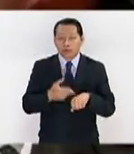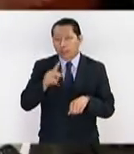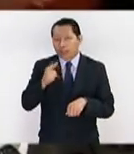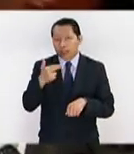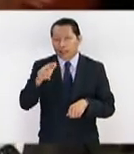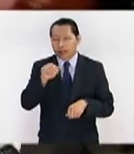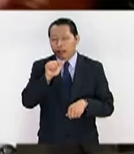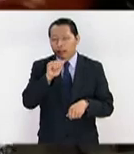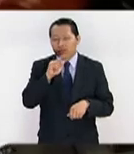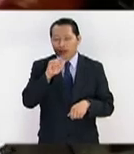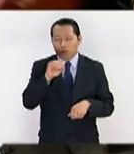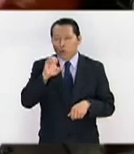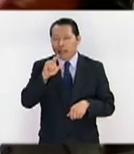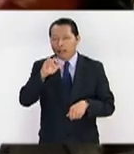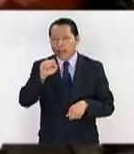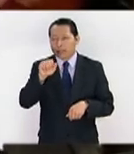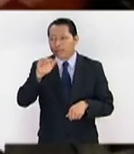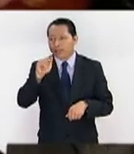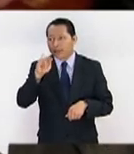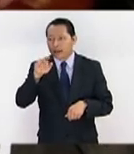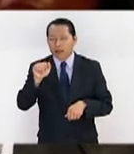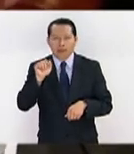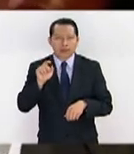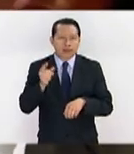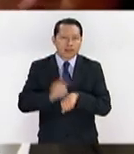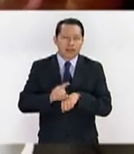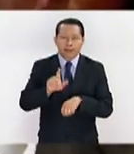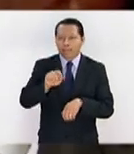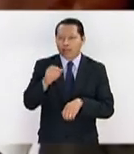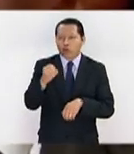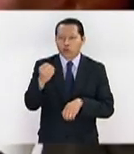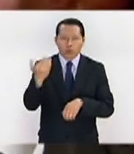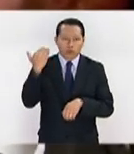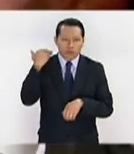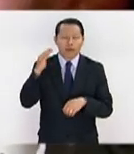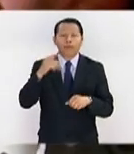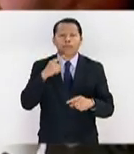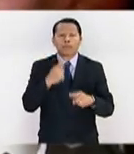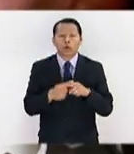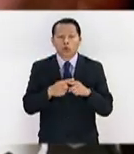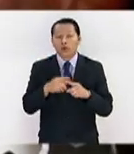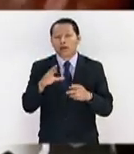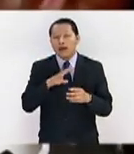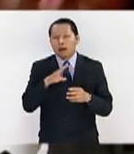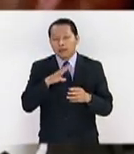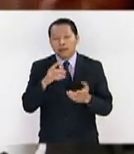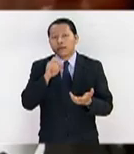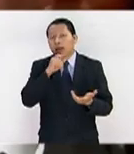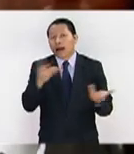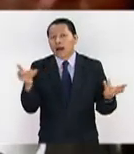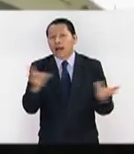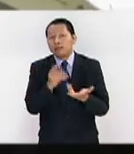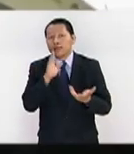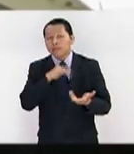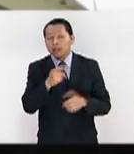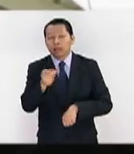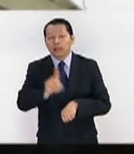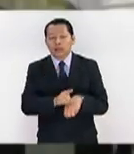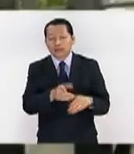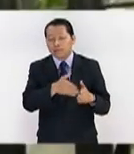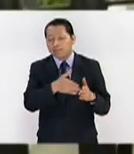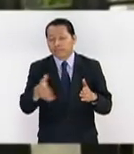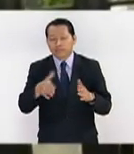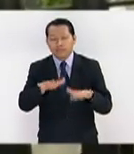PGR, Alberto Elías Beltrán, el 20 de octubre por transgredir los códigos de conducta durante los días de